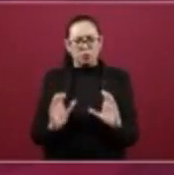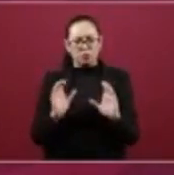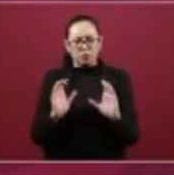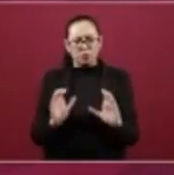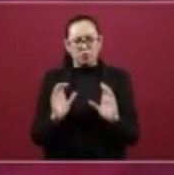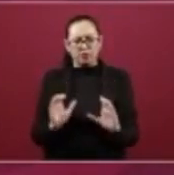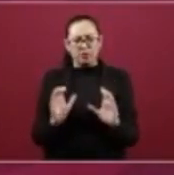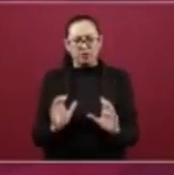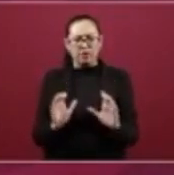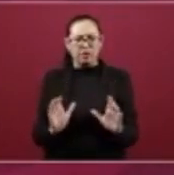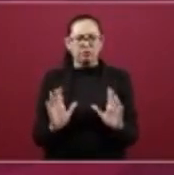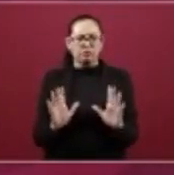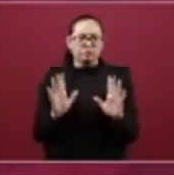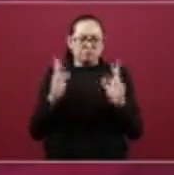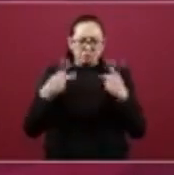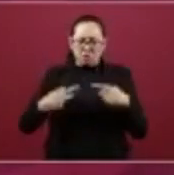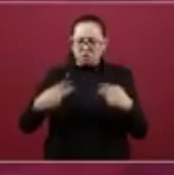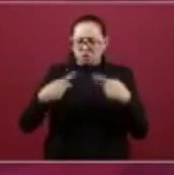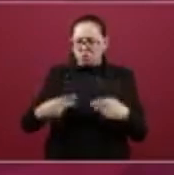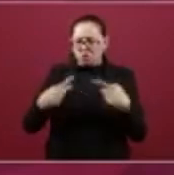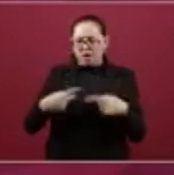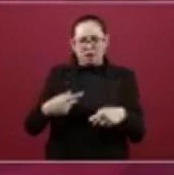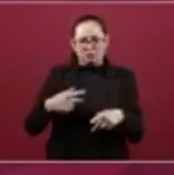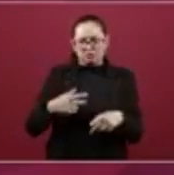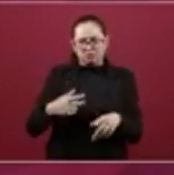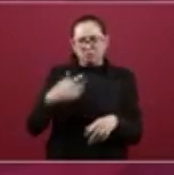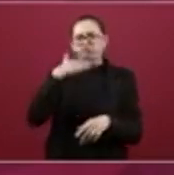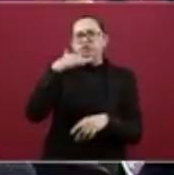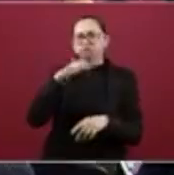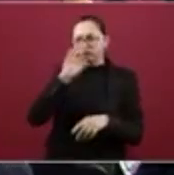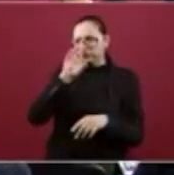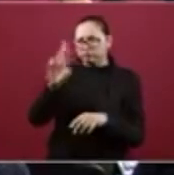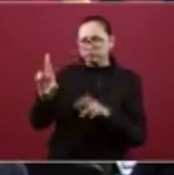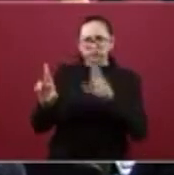lo que tiene que ver con la dignidad de las personas. Por ejemplo,